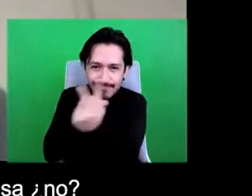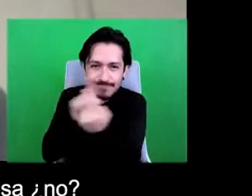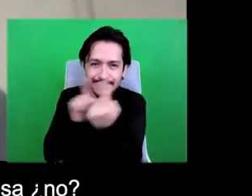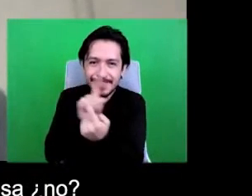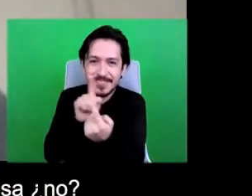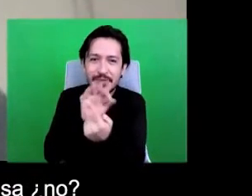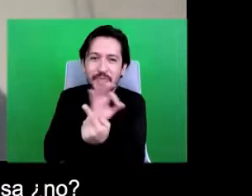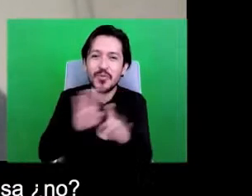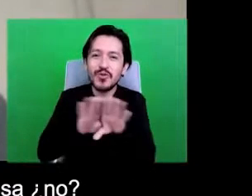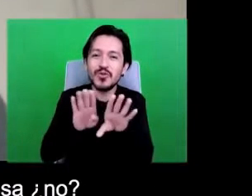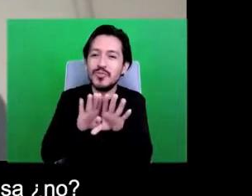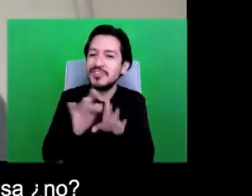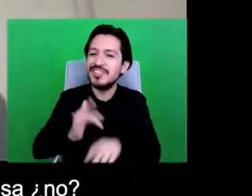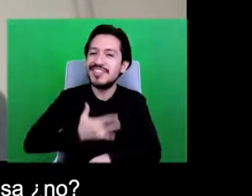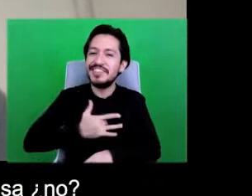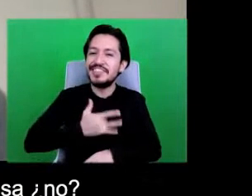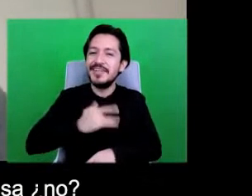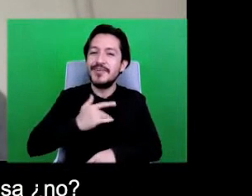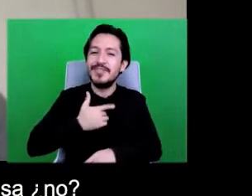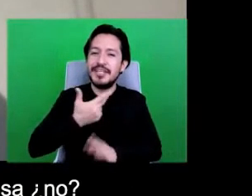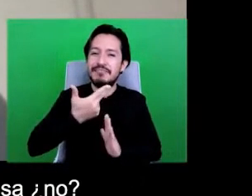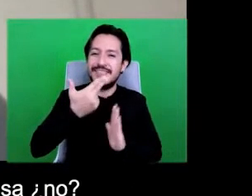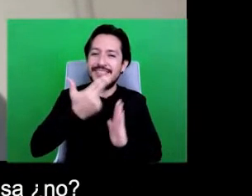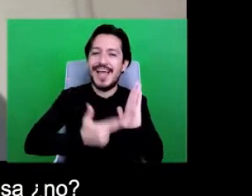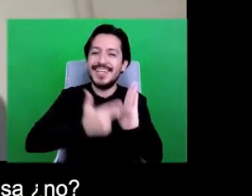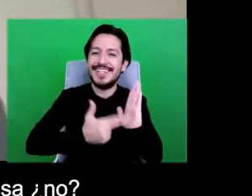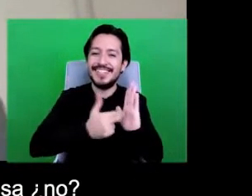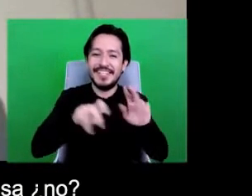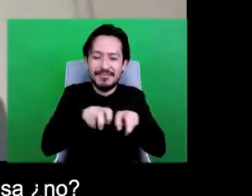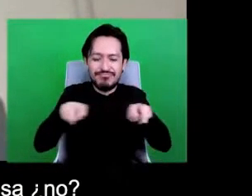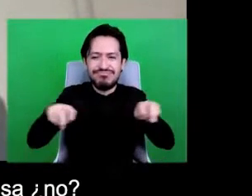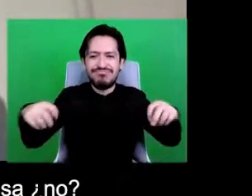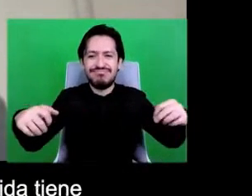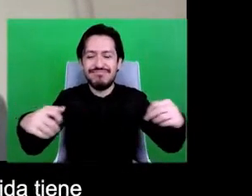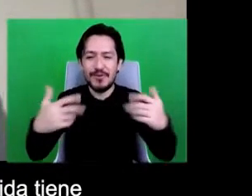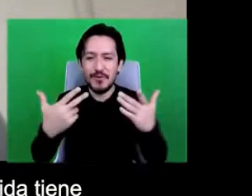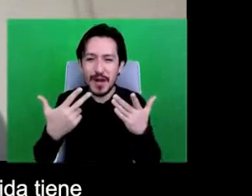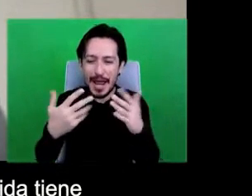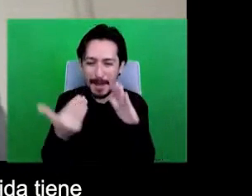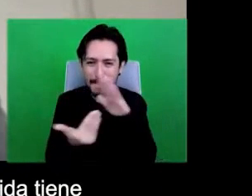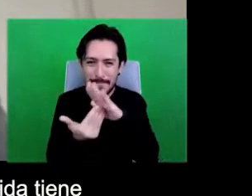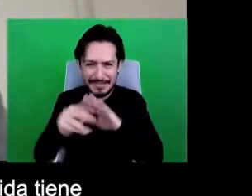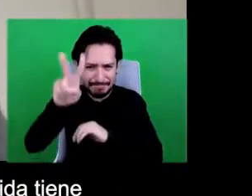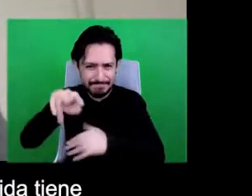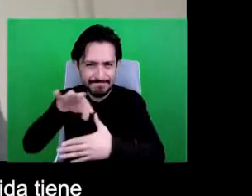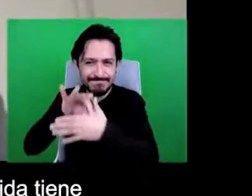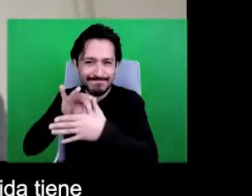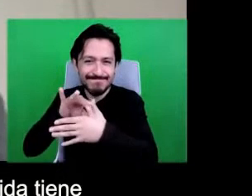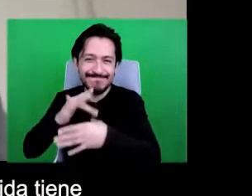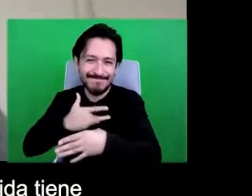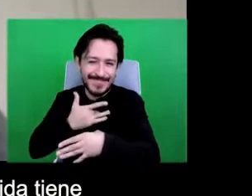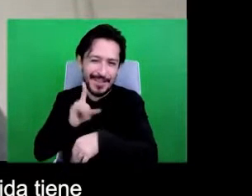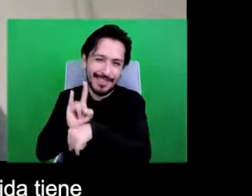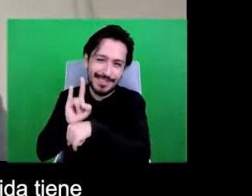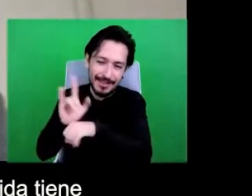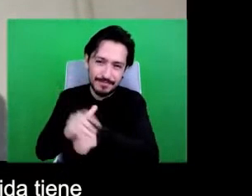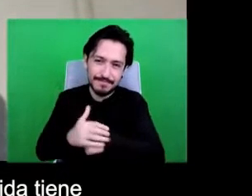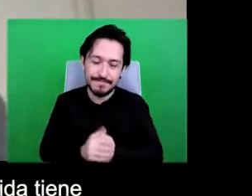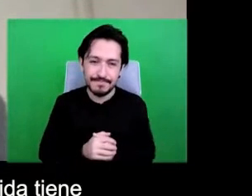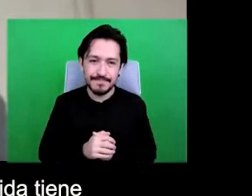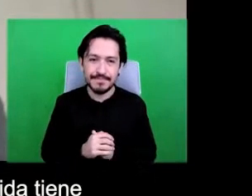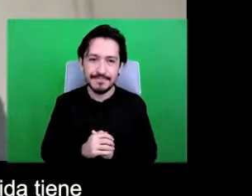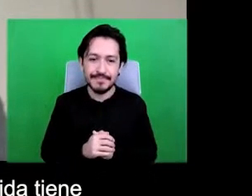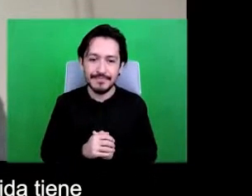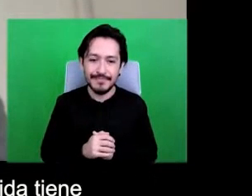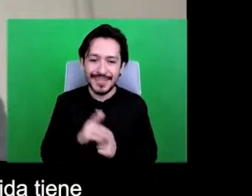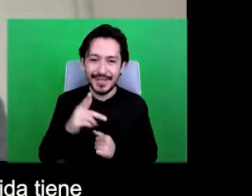tallereando en una mesa, ¿no? Voy a pasar con Patricia, que es del grupo la que más